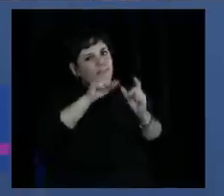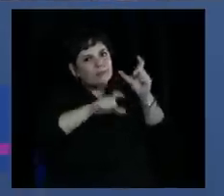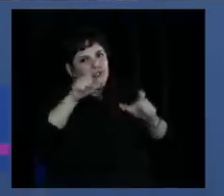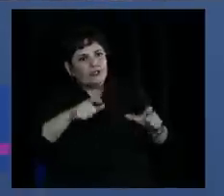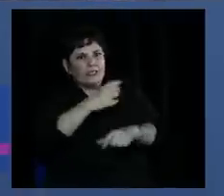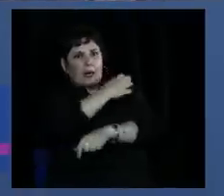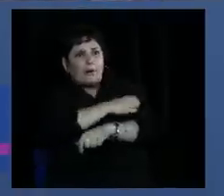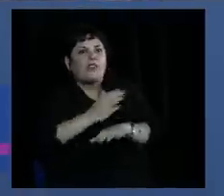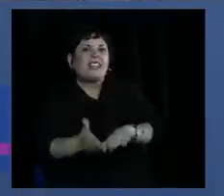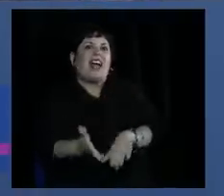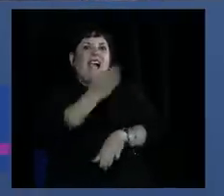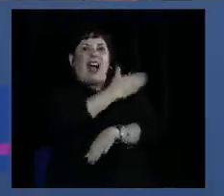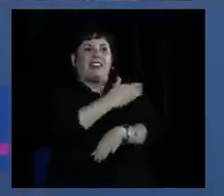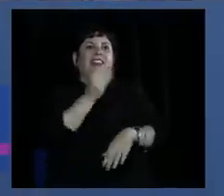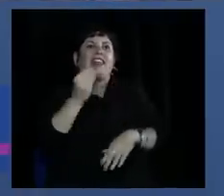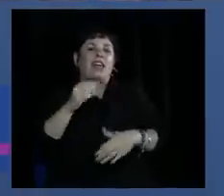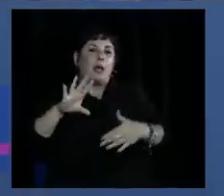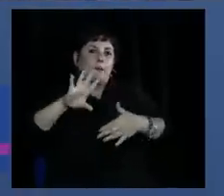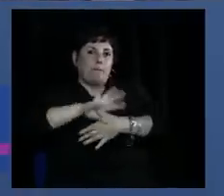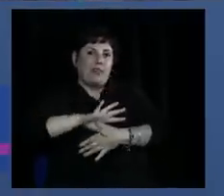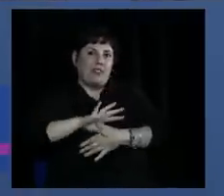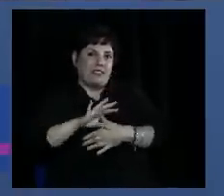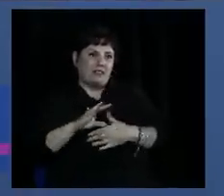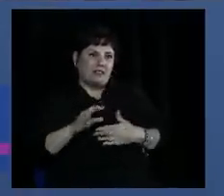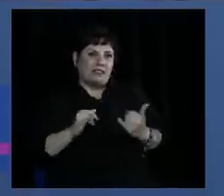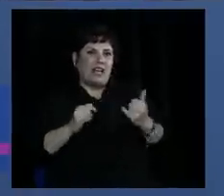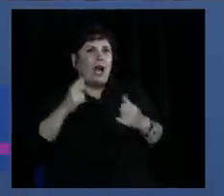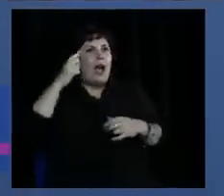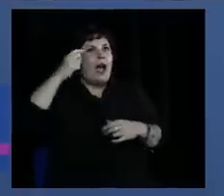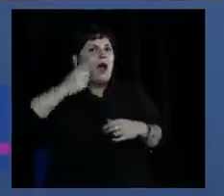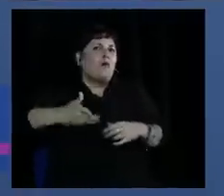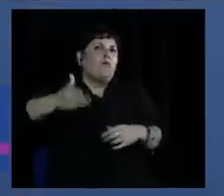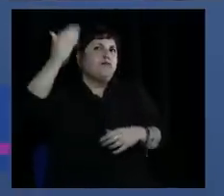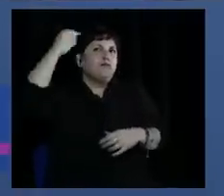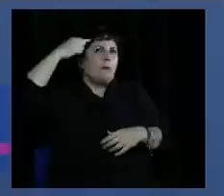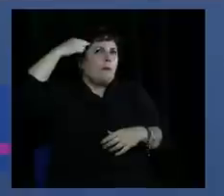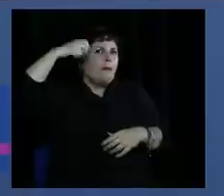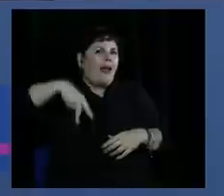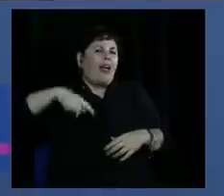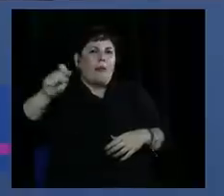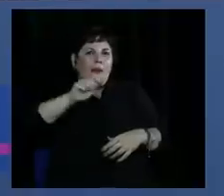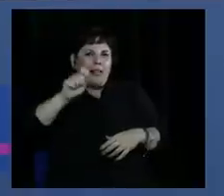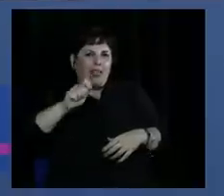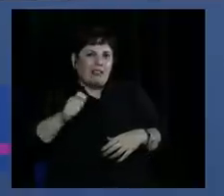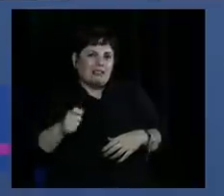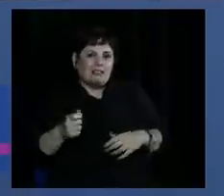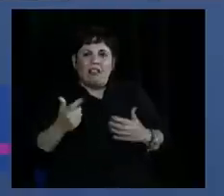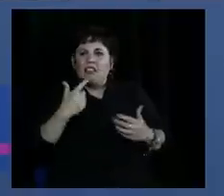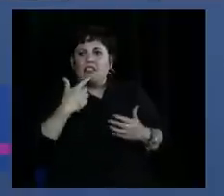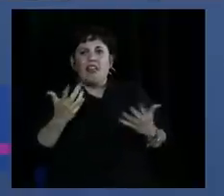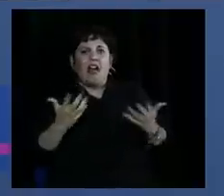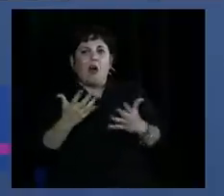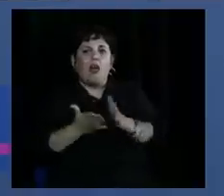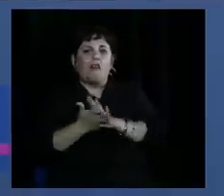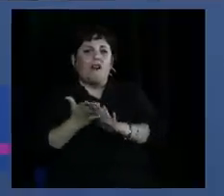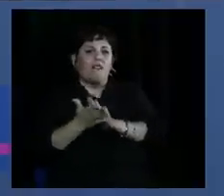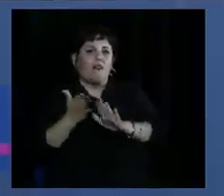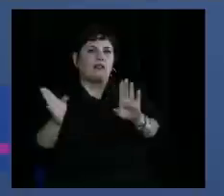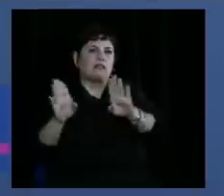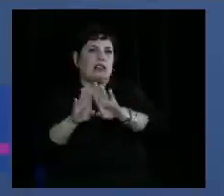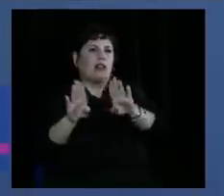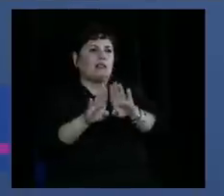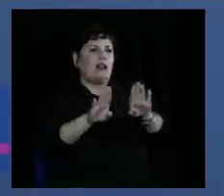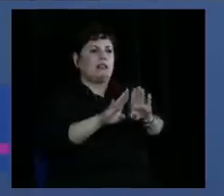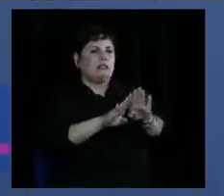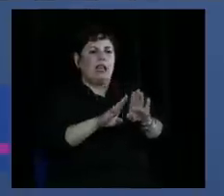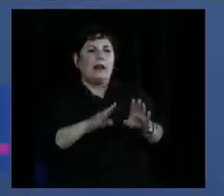existe antes que el propio MIDES, ¿no? O sea, que viene del plan de emergencia directa. Y ahora se hace como un golpe de